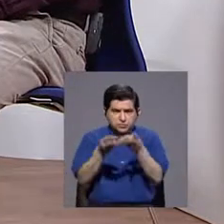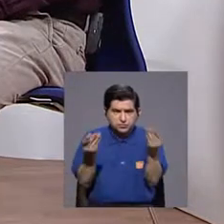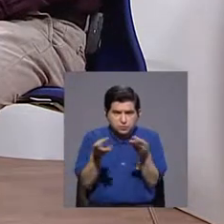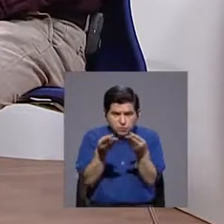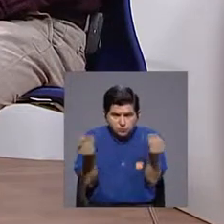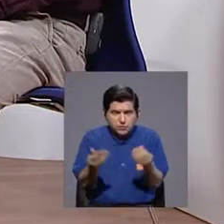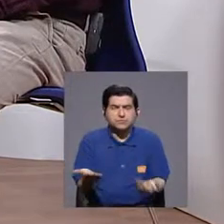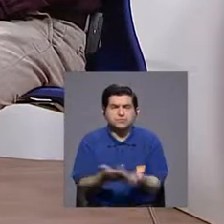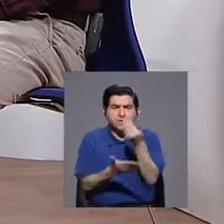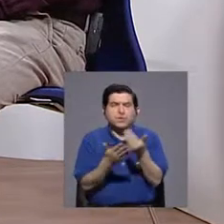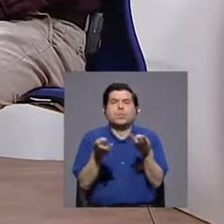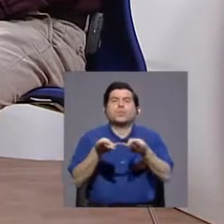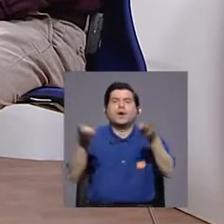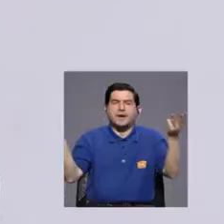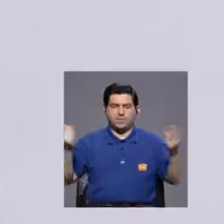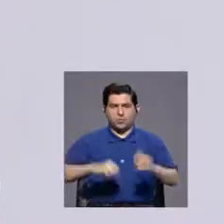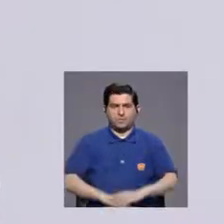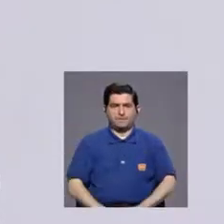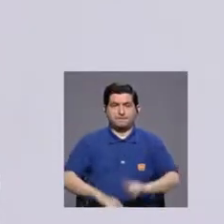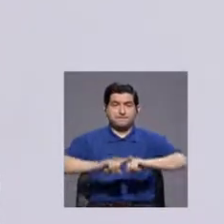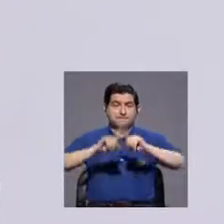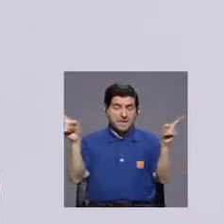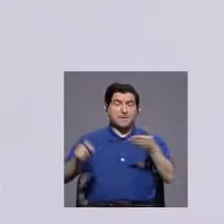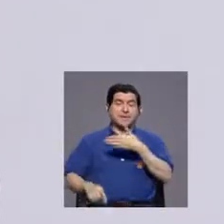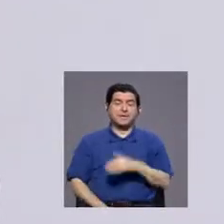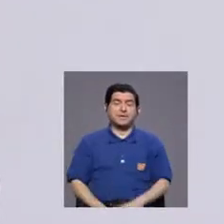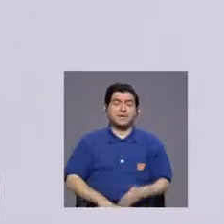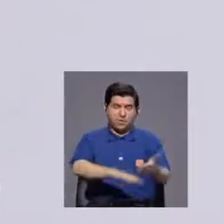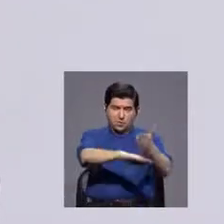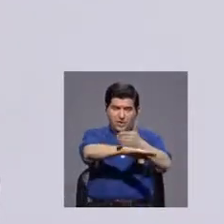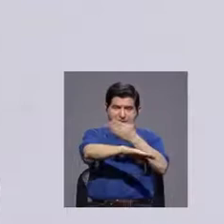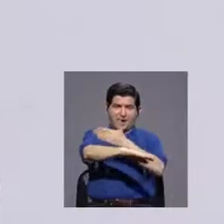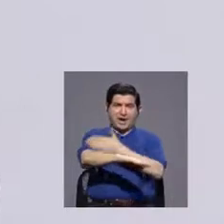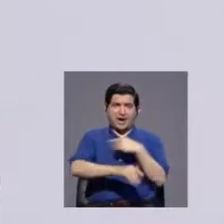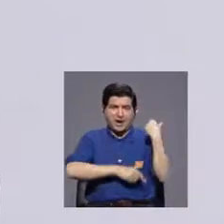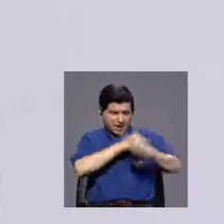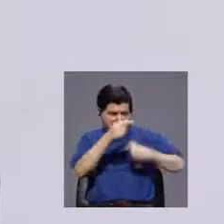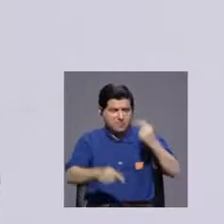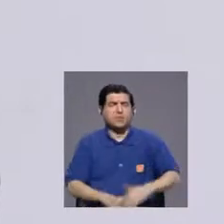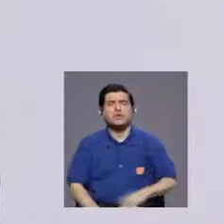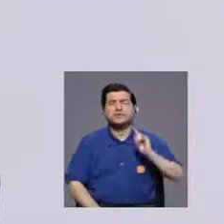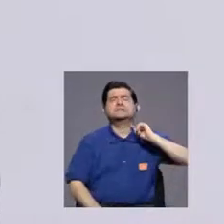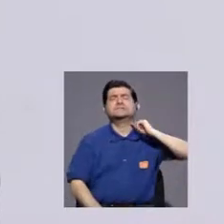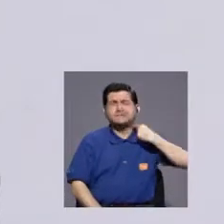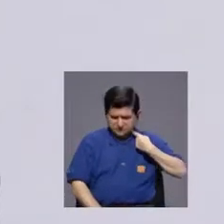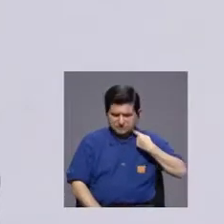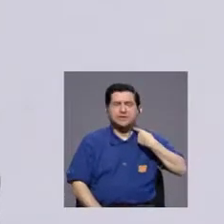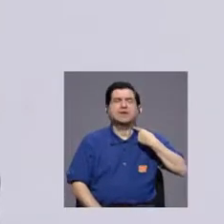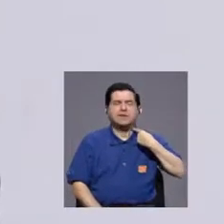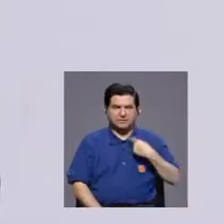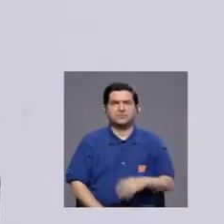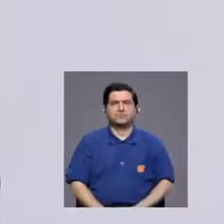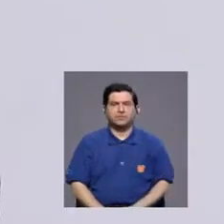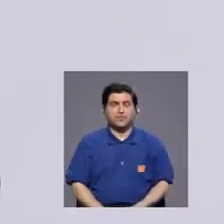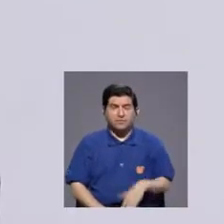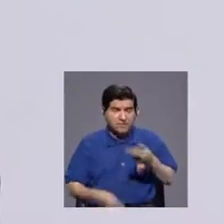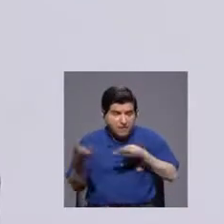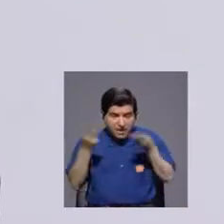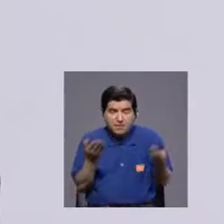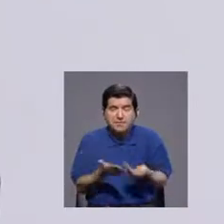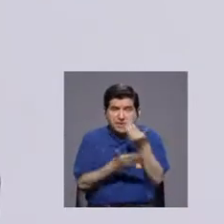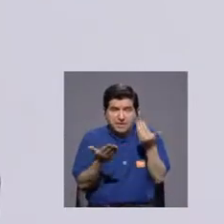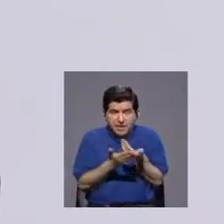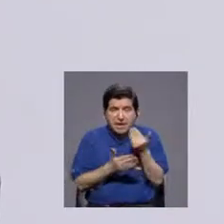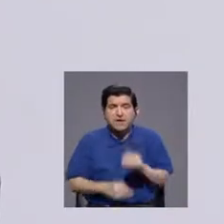producción de nuevos de nuevos materiales pero si el mejoramiento genético es costoso y por eso el poner en el mercado una nueva